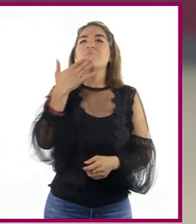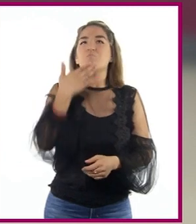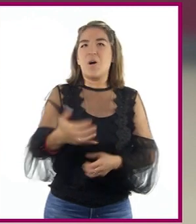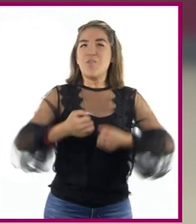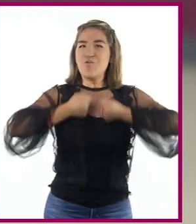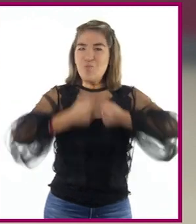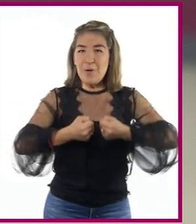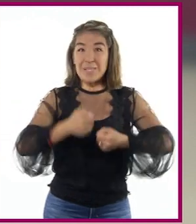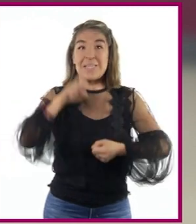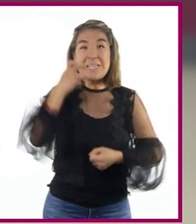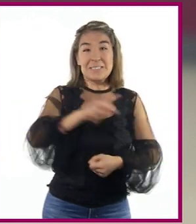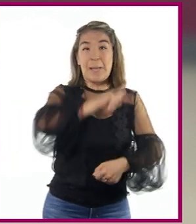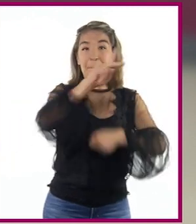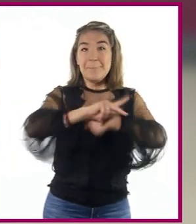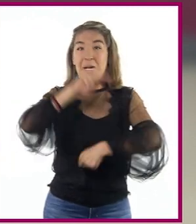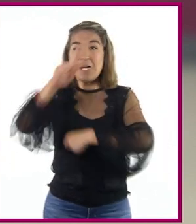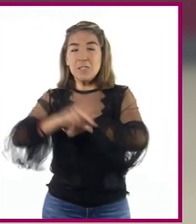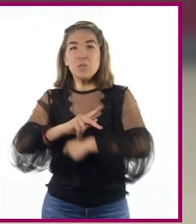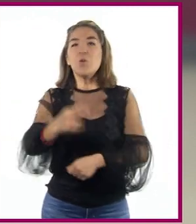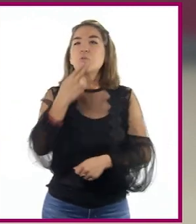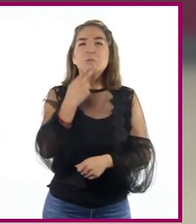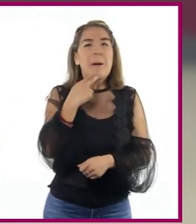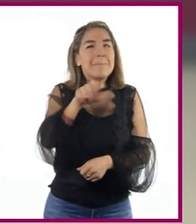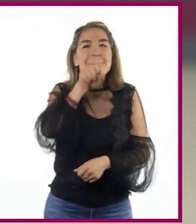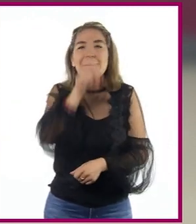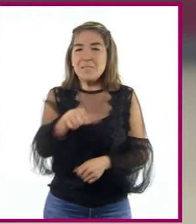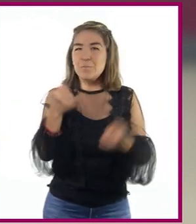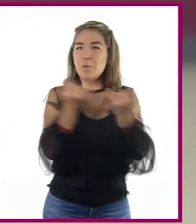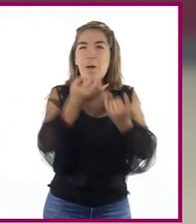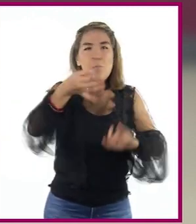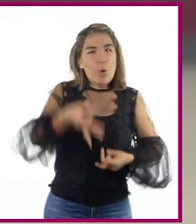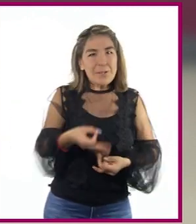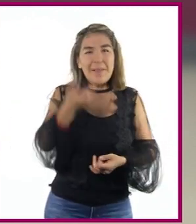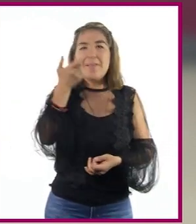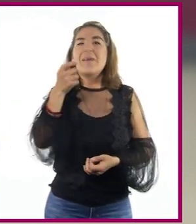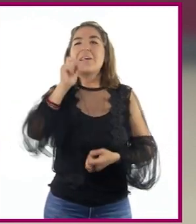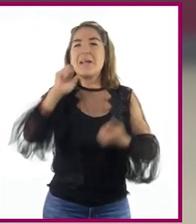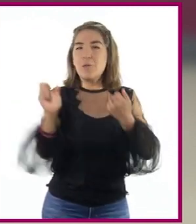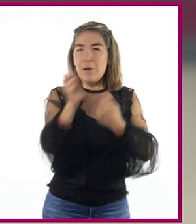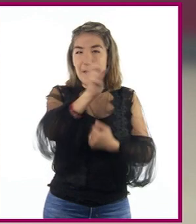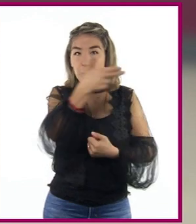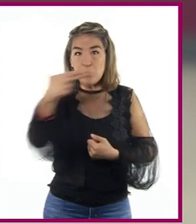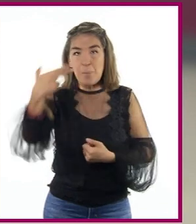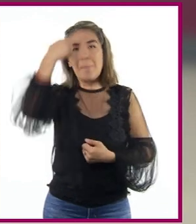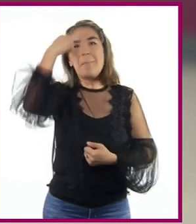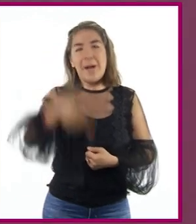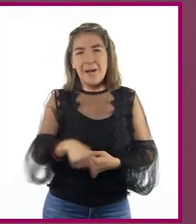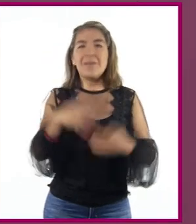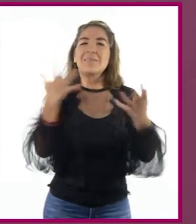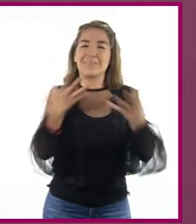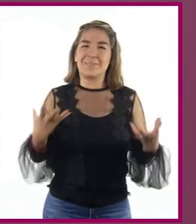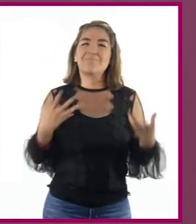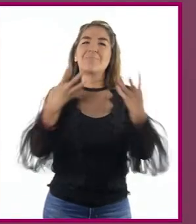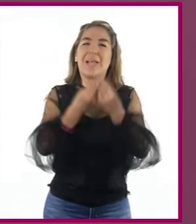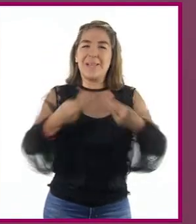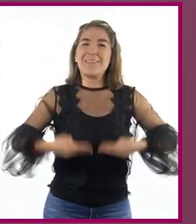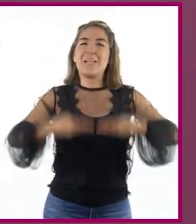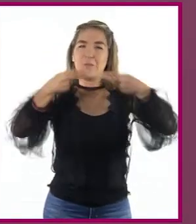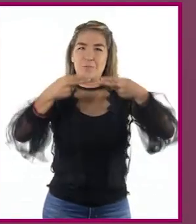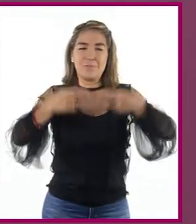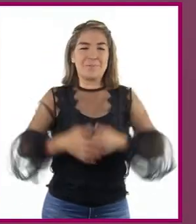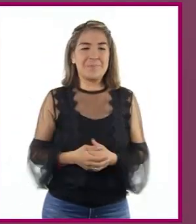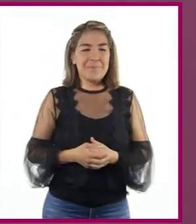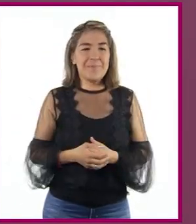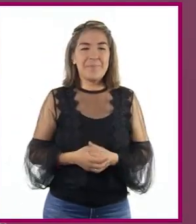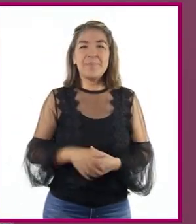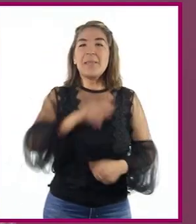que los países utilicen la misma moneda para hacer negocios juntos. Los países de la